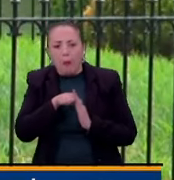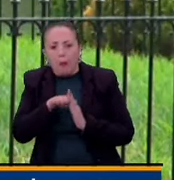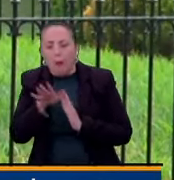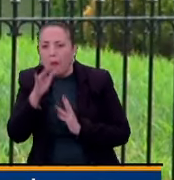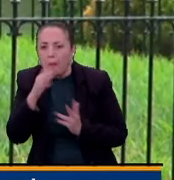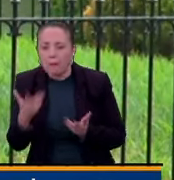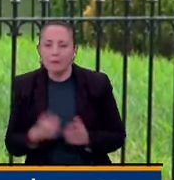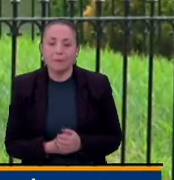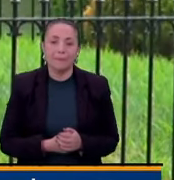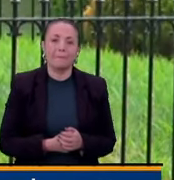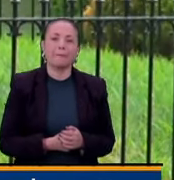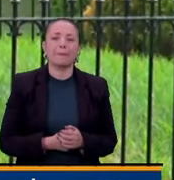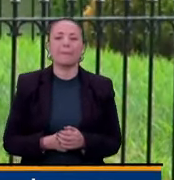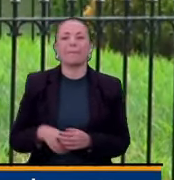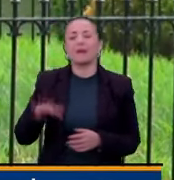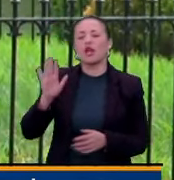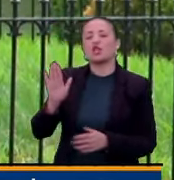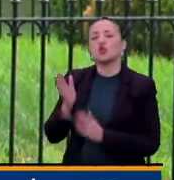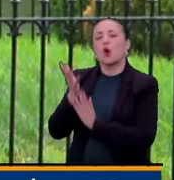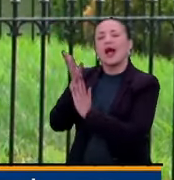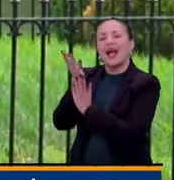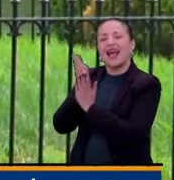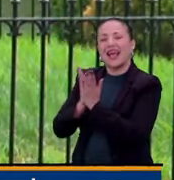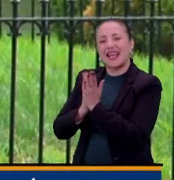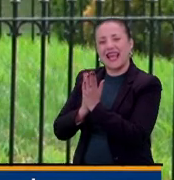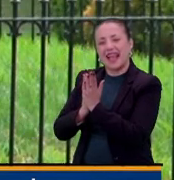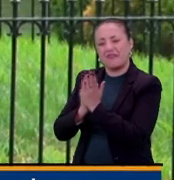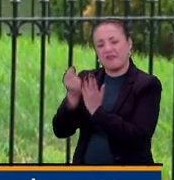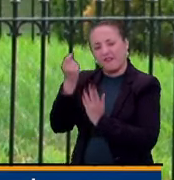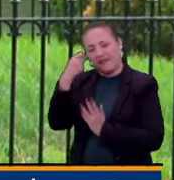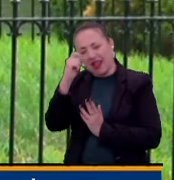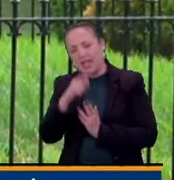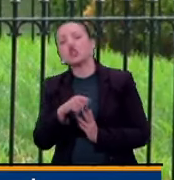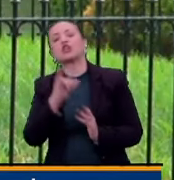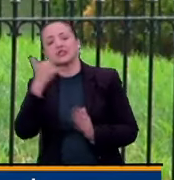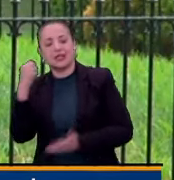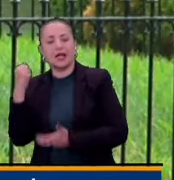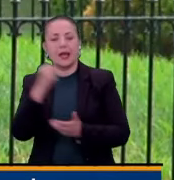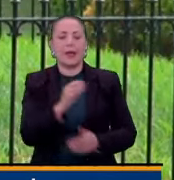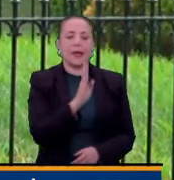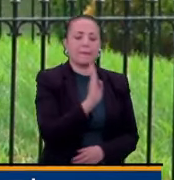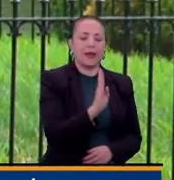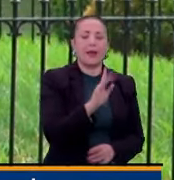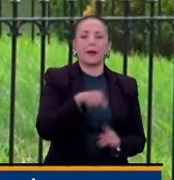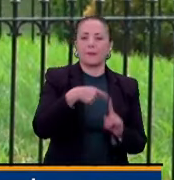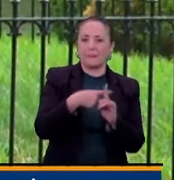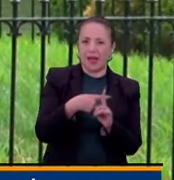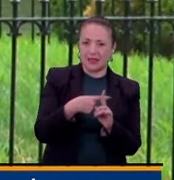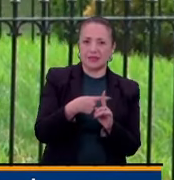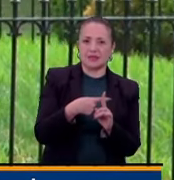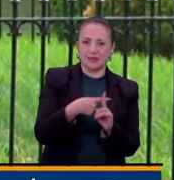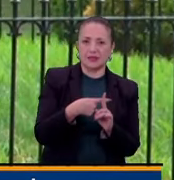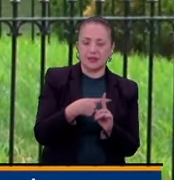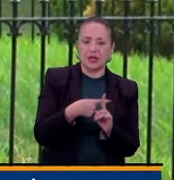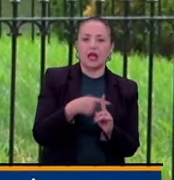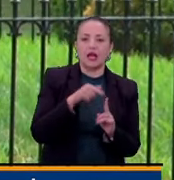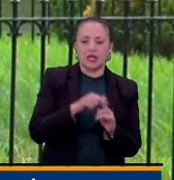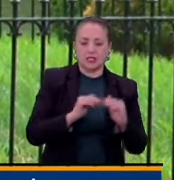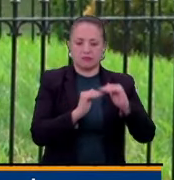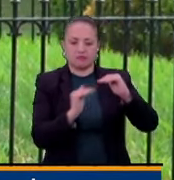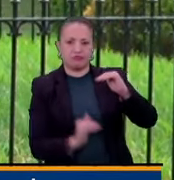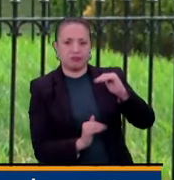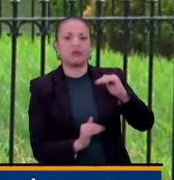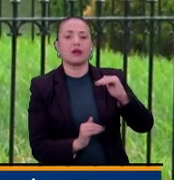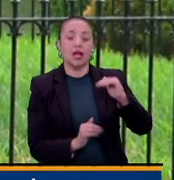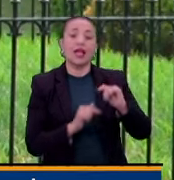La calificación de Standard & Poor's para Colombia, ya mencionábamos, está en BB+, esto es por debajo del grado de inversión, y la perspectiva de